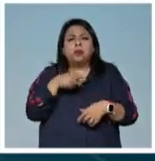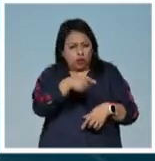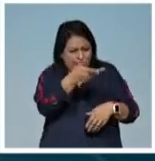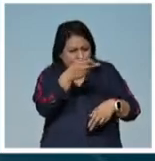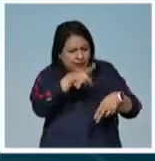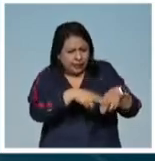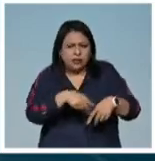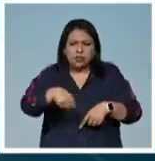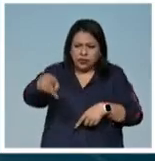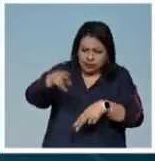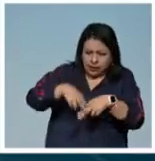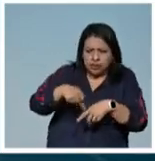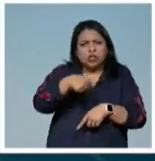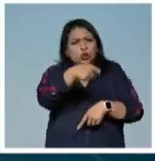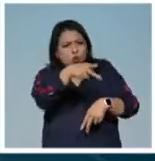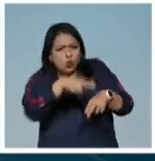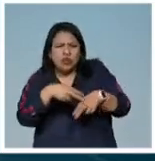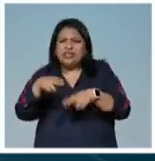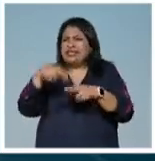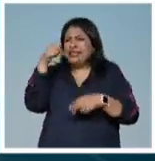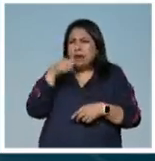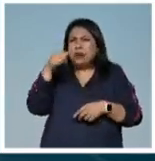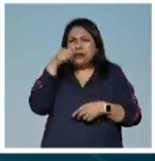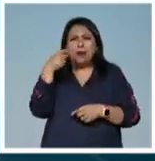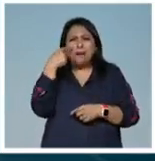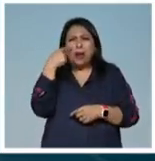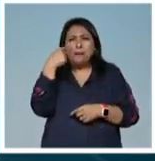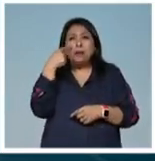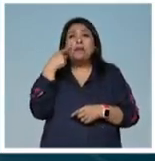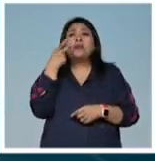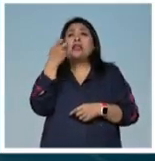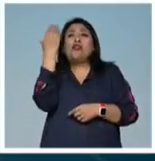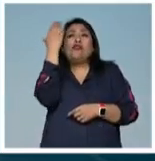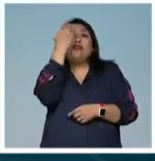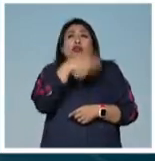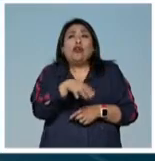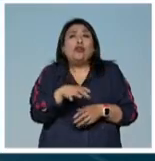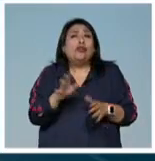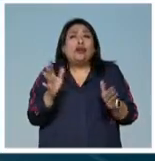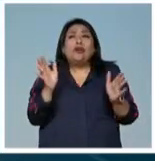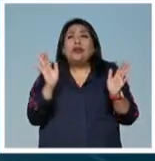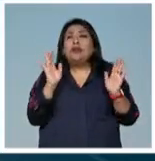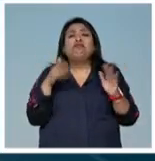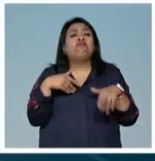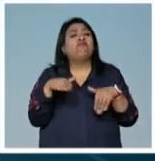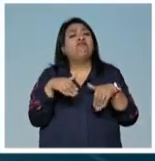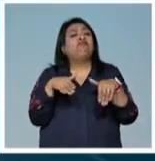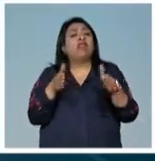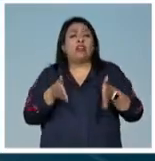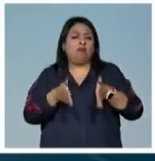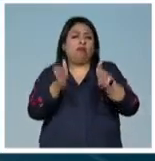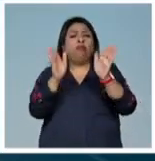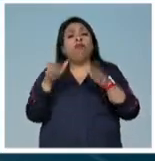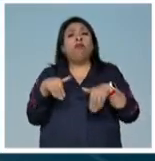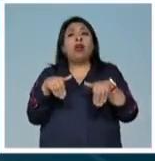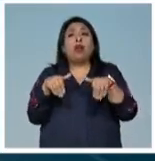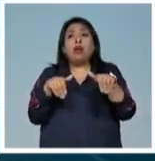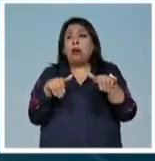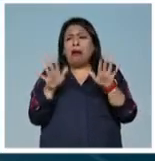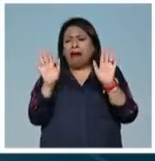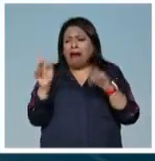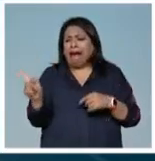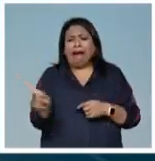mi general. No, siéntese usted mi general. Y además, fue una foto, iban caminando por los pasillos, y ahí salió el